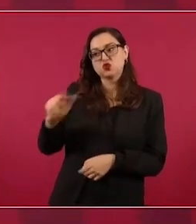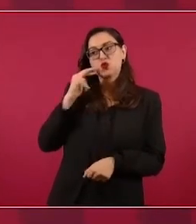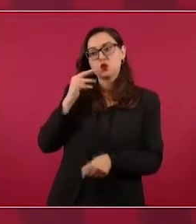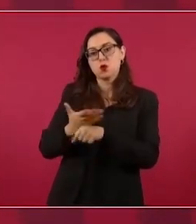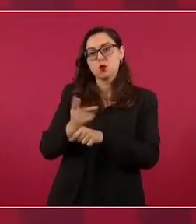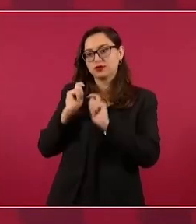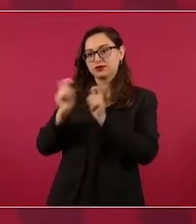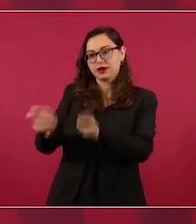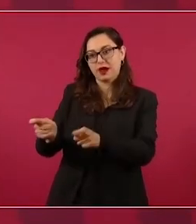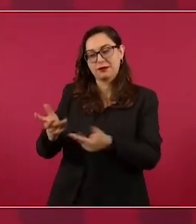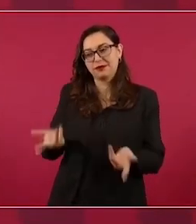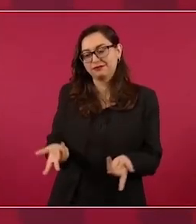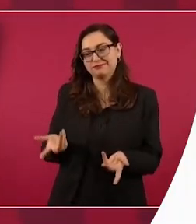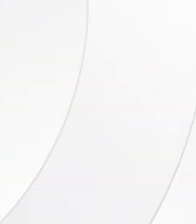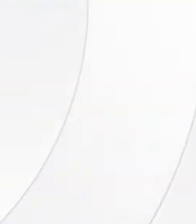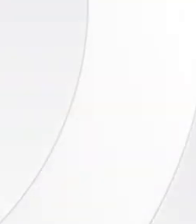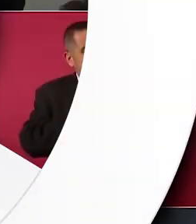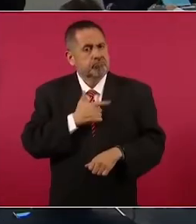se lo encargamos.